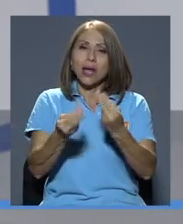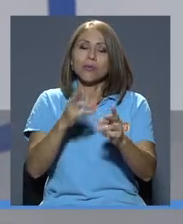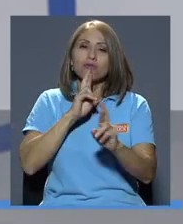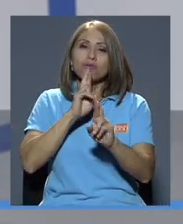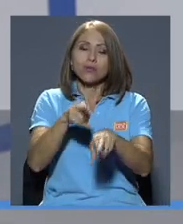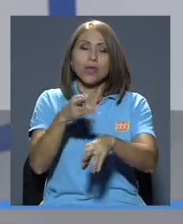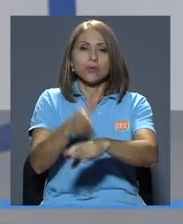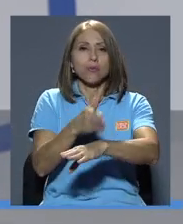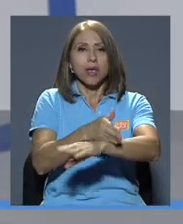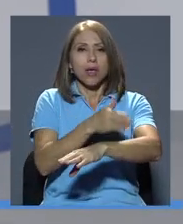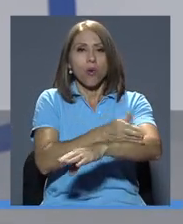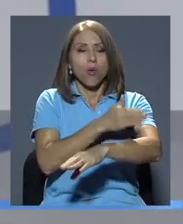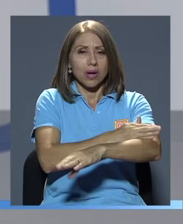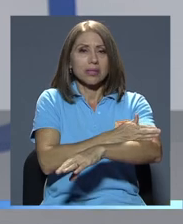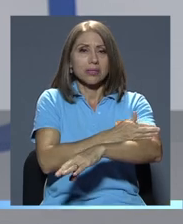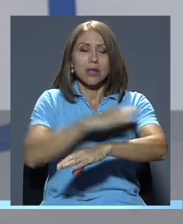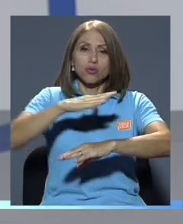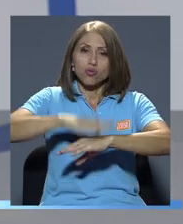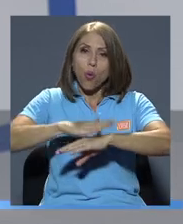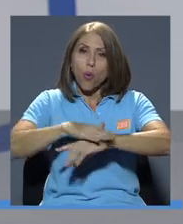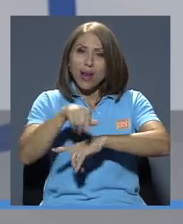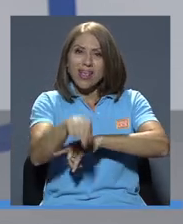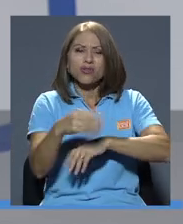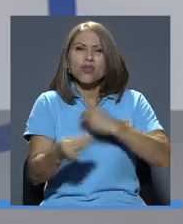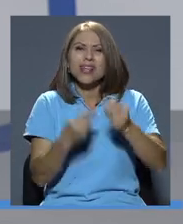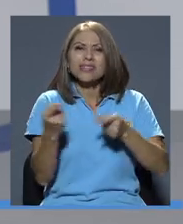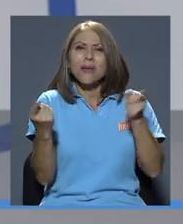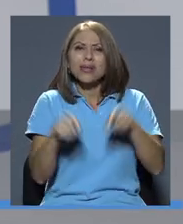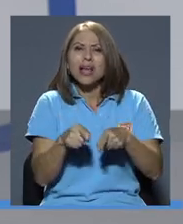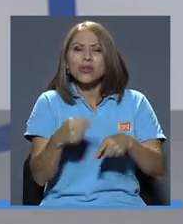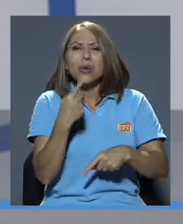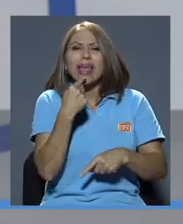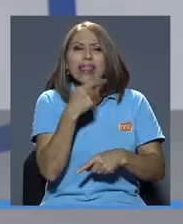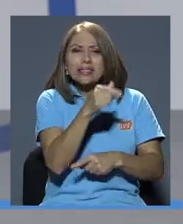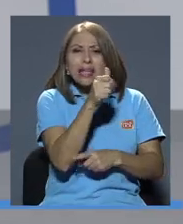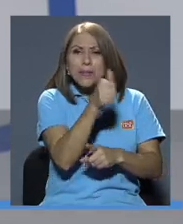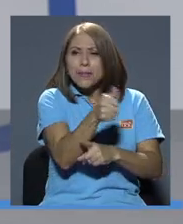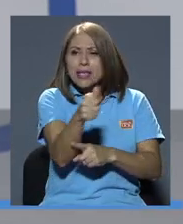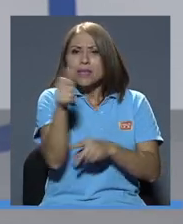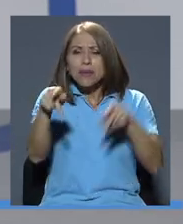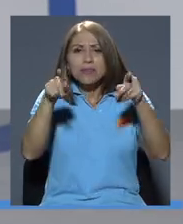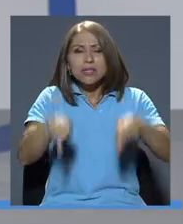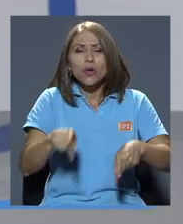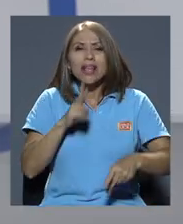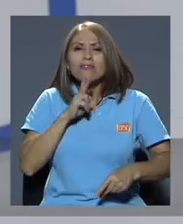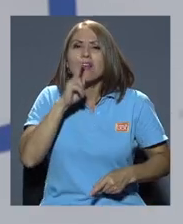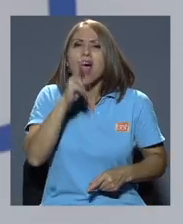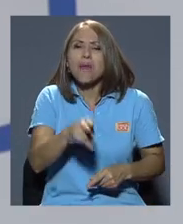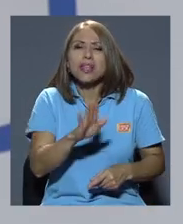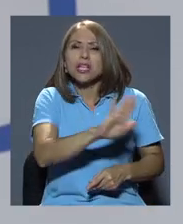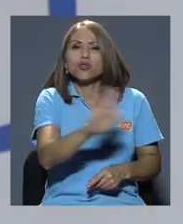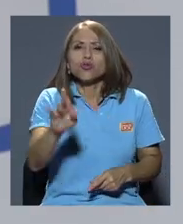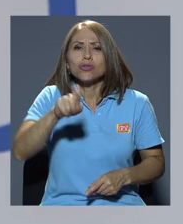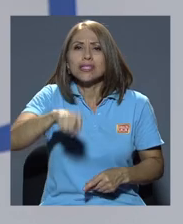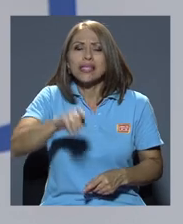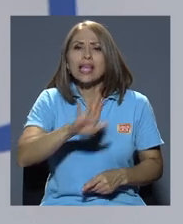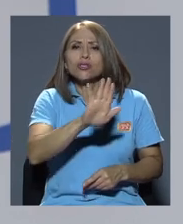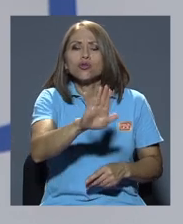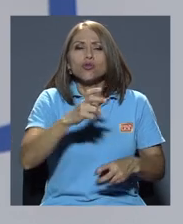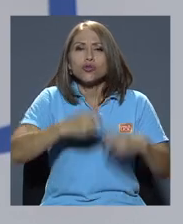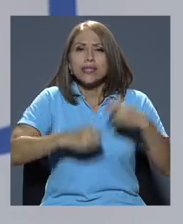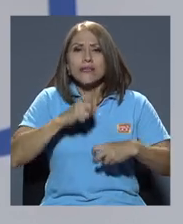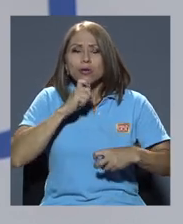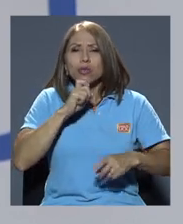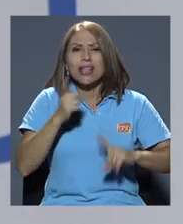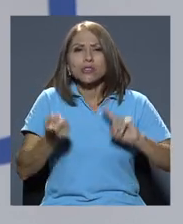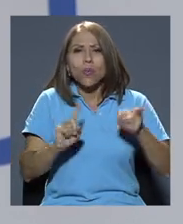relación a esto a esto que está pasando que está diciendo la población realmente son aquellas necesidades o dificultades que están teniendo es que